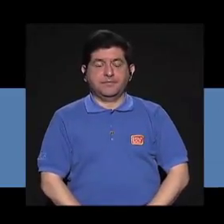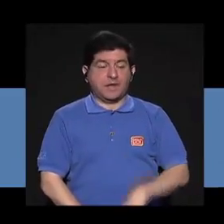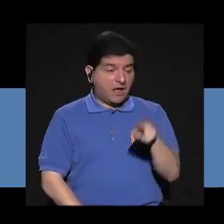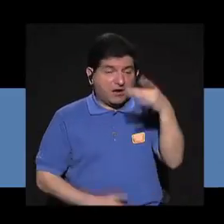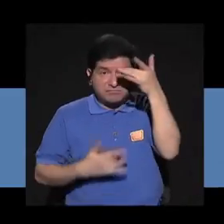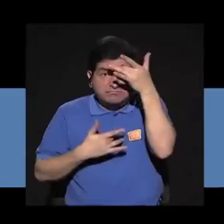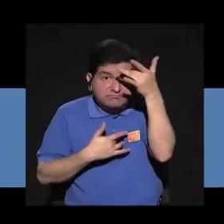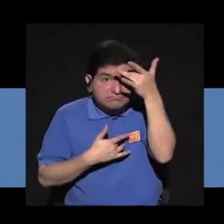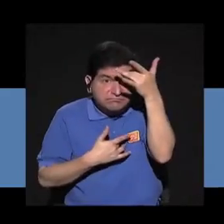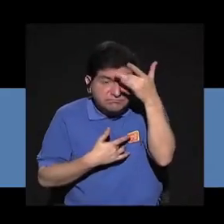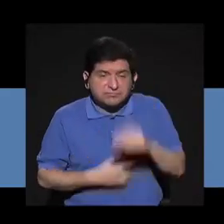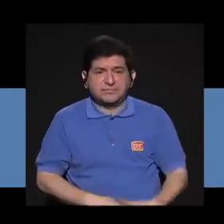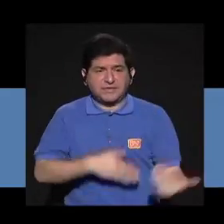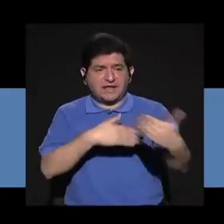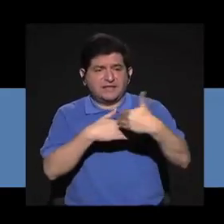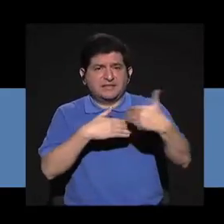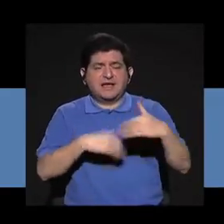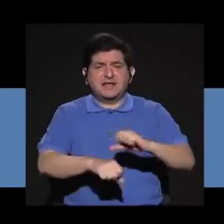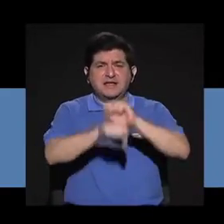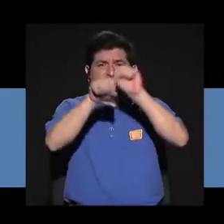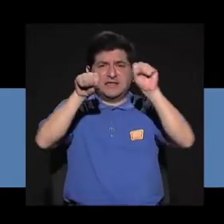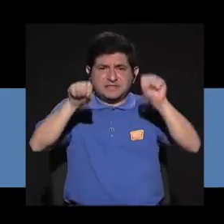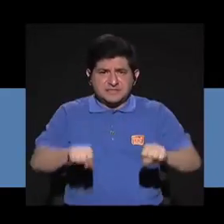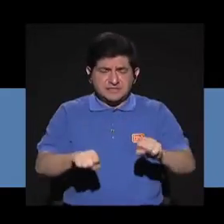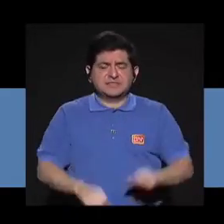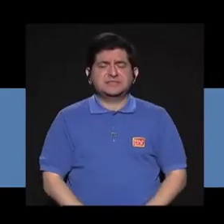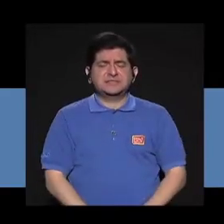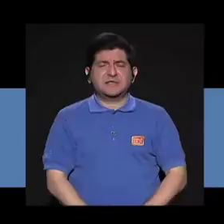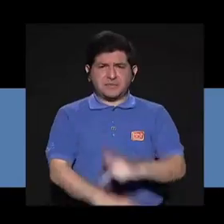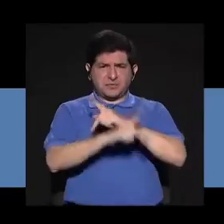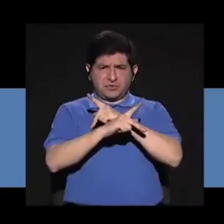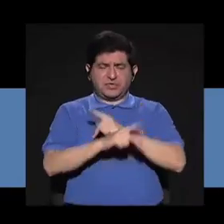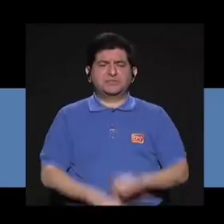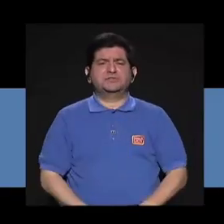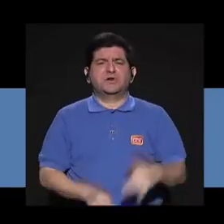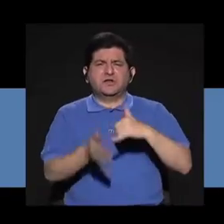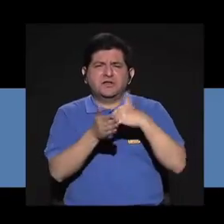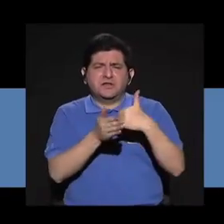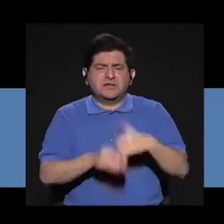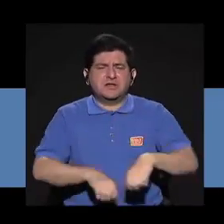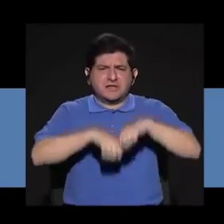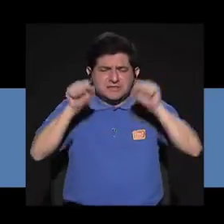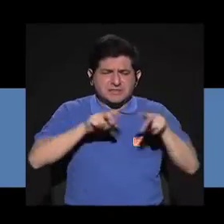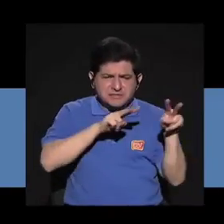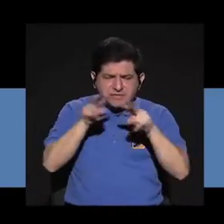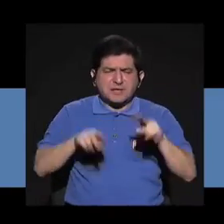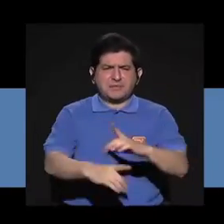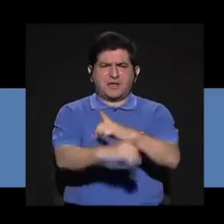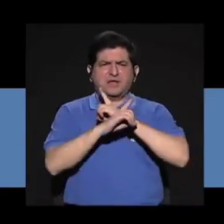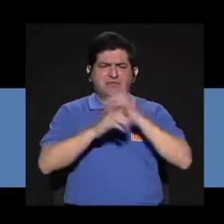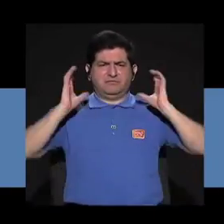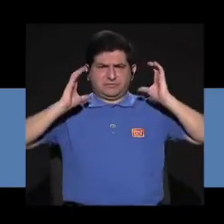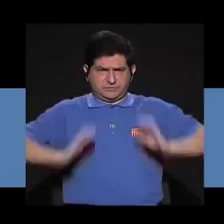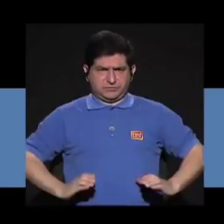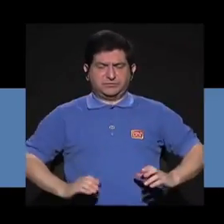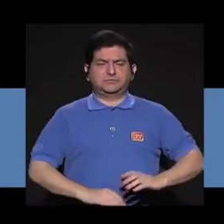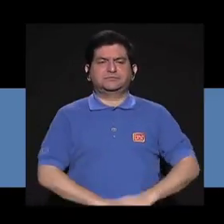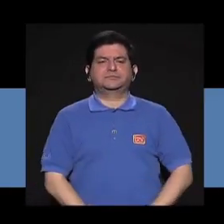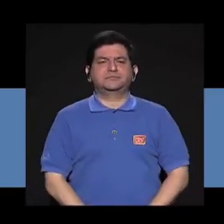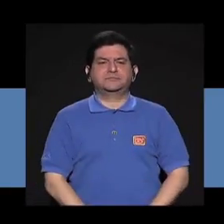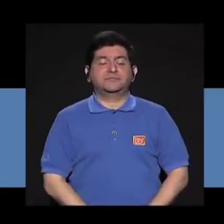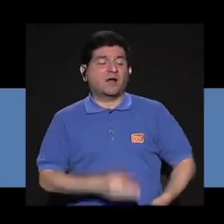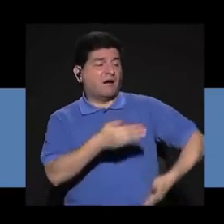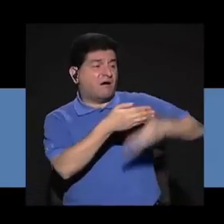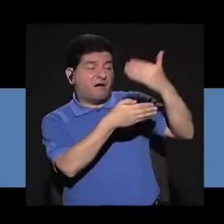Esta enfermedad ataca el sistema inmunitario y debilita los sistemas de vigilancia y defensa del cuerpo. En